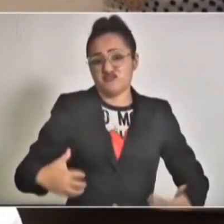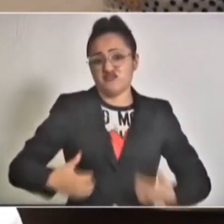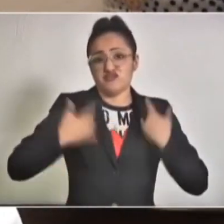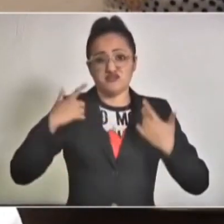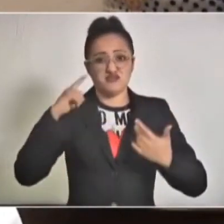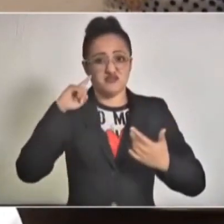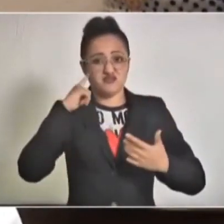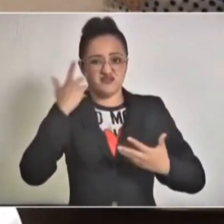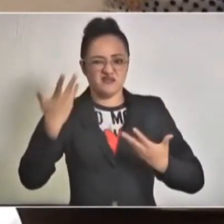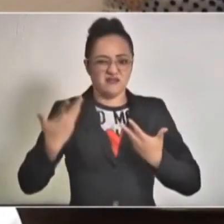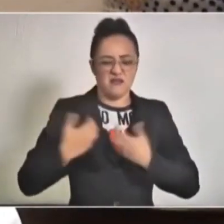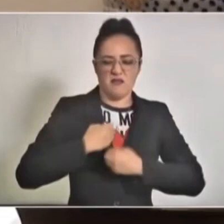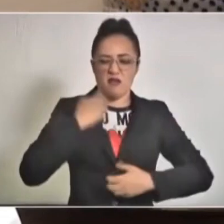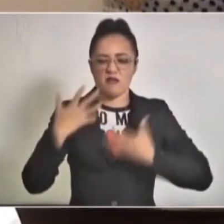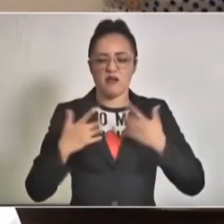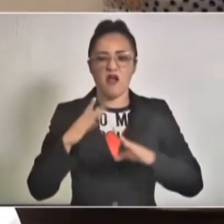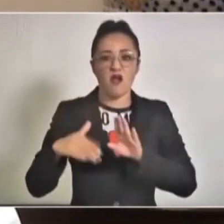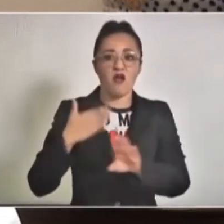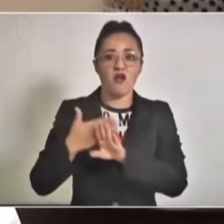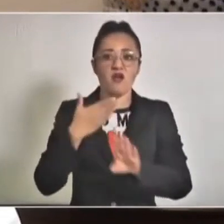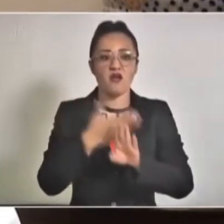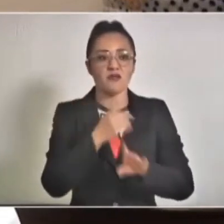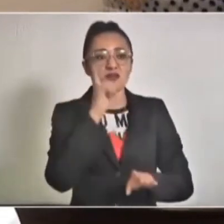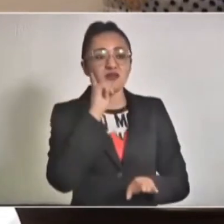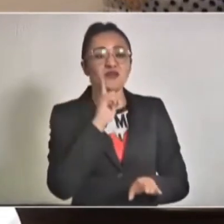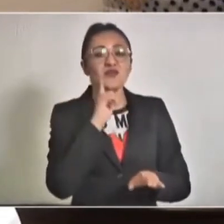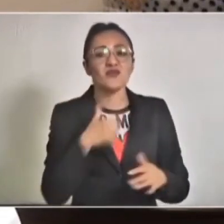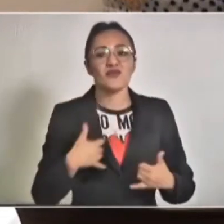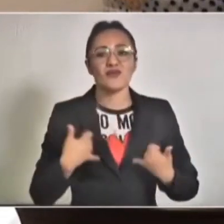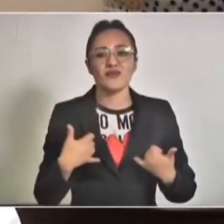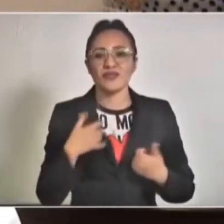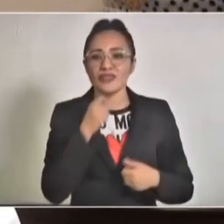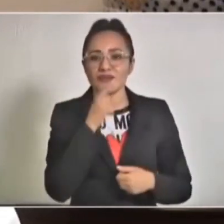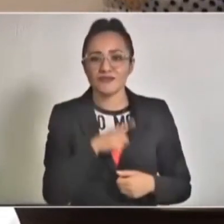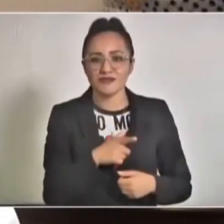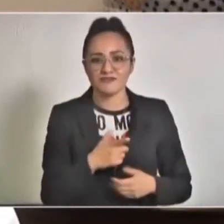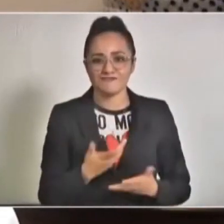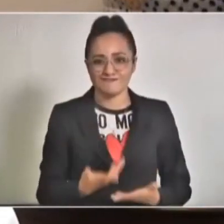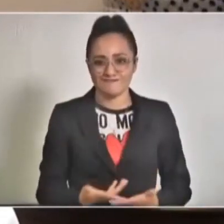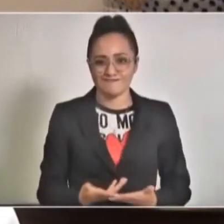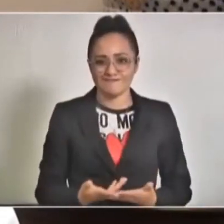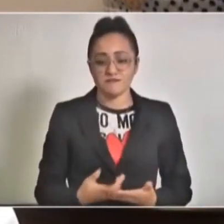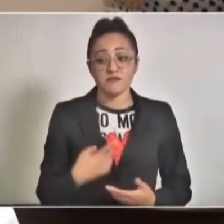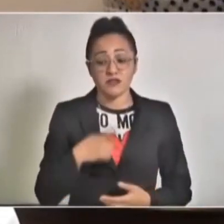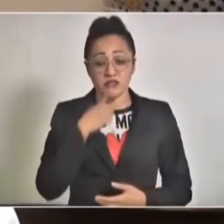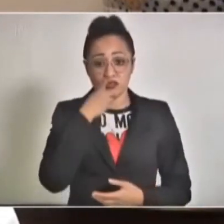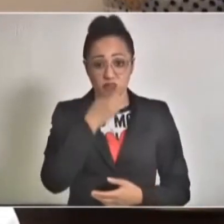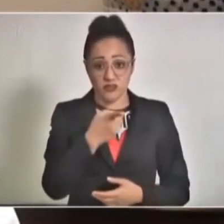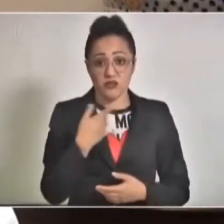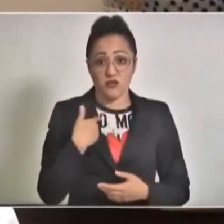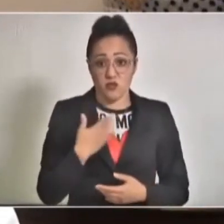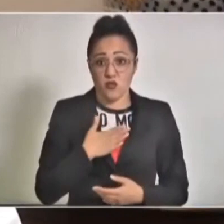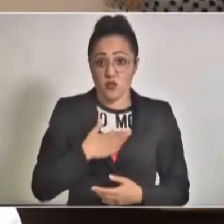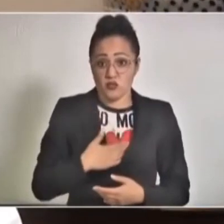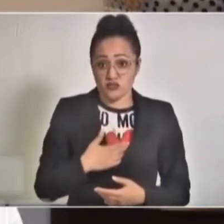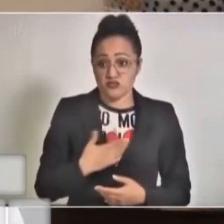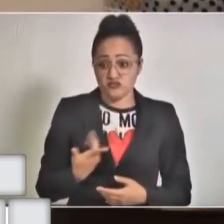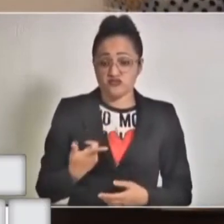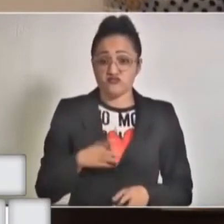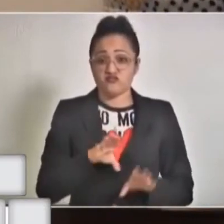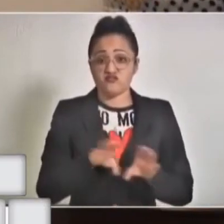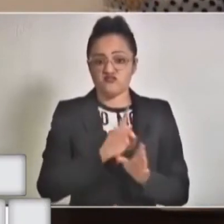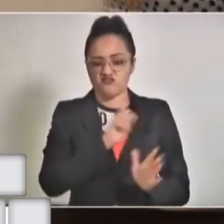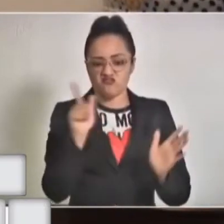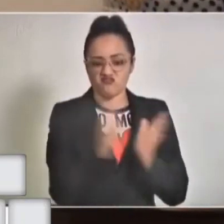en contra de señoritas y dijimos que se haría justicia y se va a hacer justicia se va a aplicar la ley